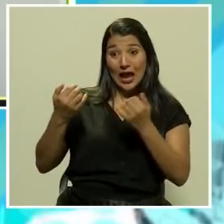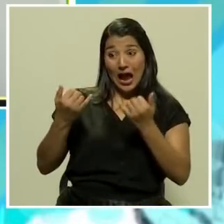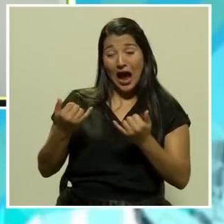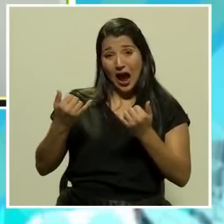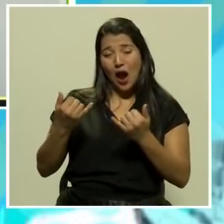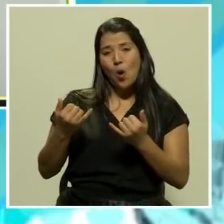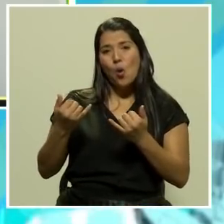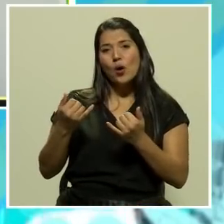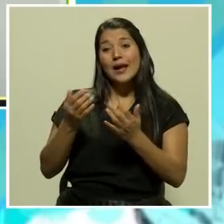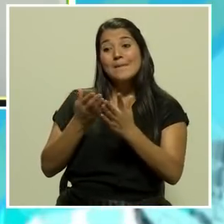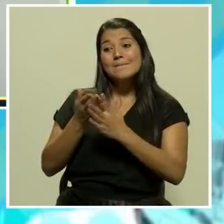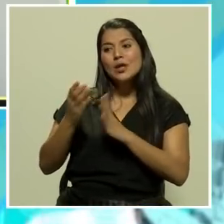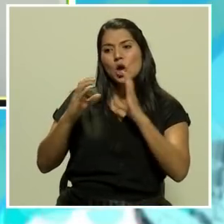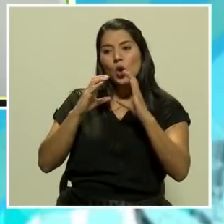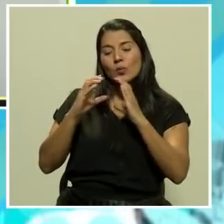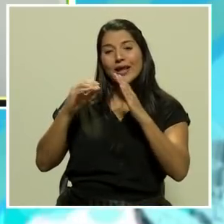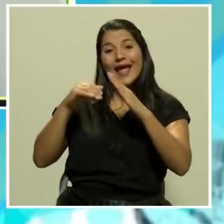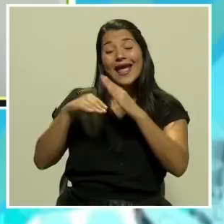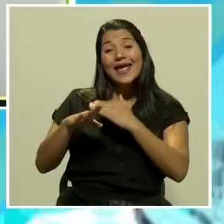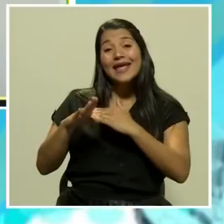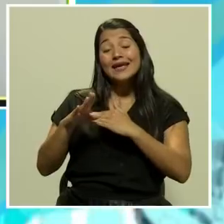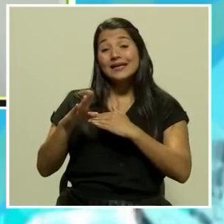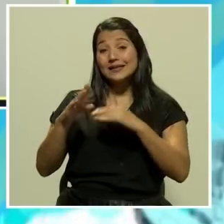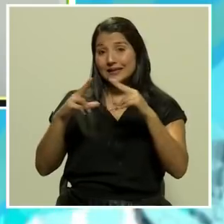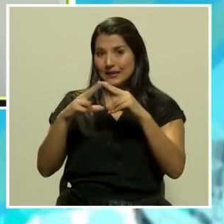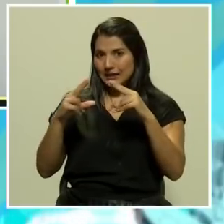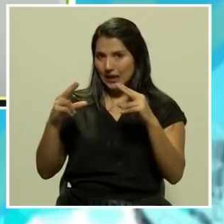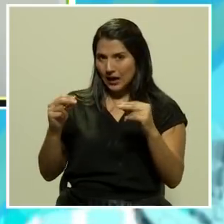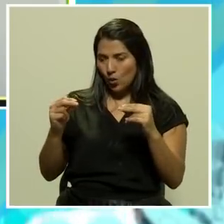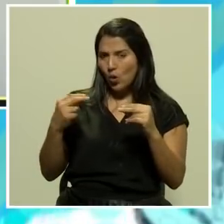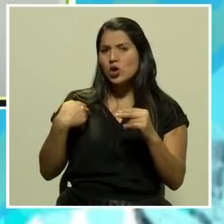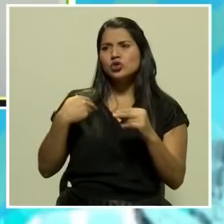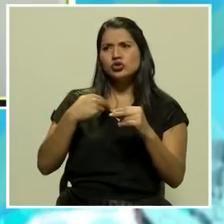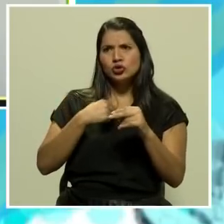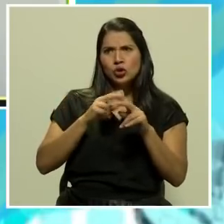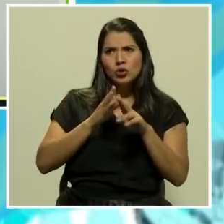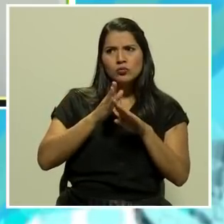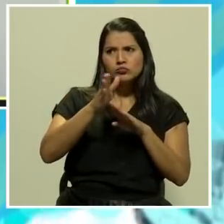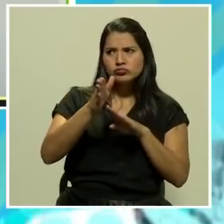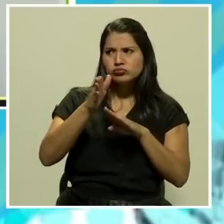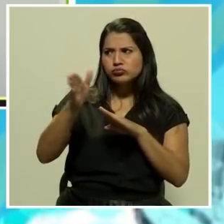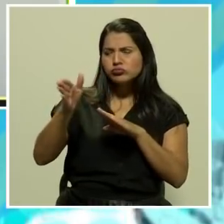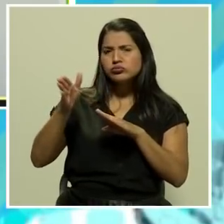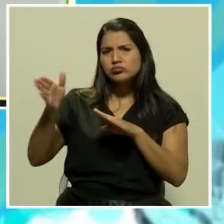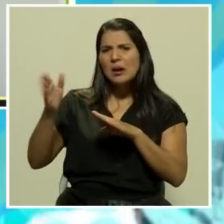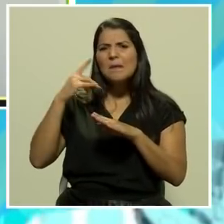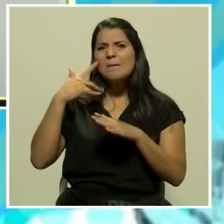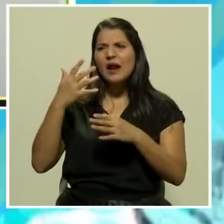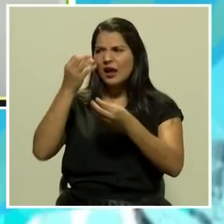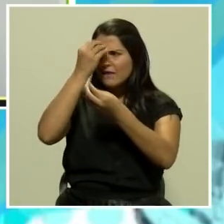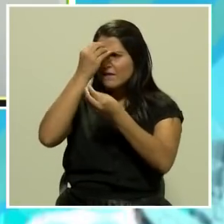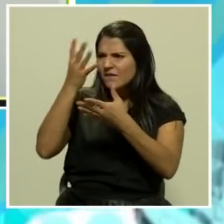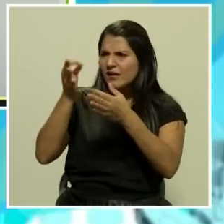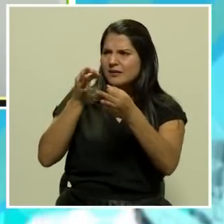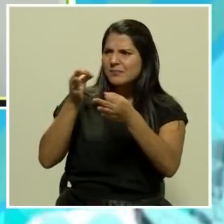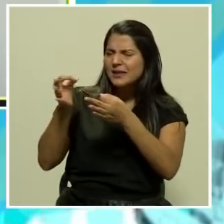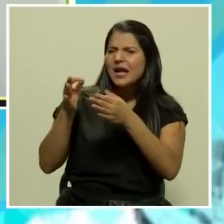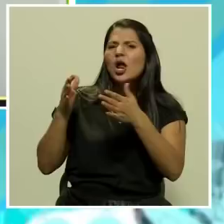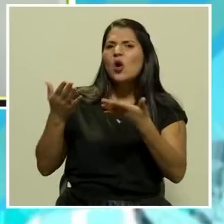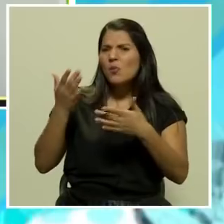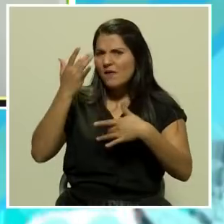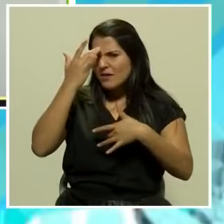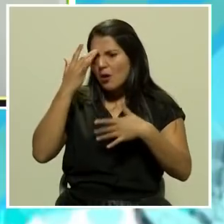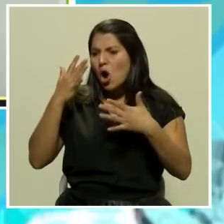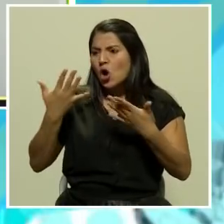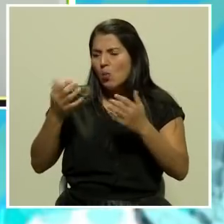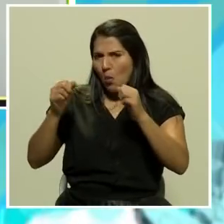comunicación a nivel nacional y nos hemos dedicado a enseñar qué es esta enfermedad y cómo se previene